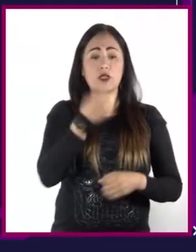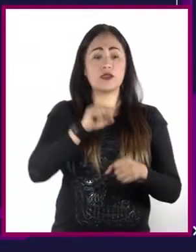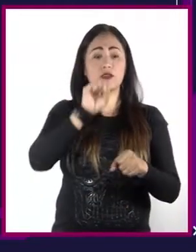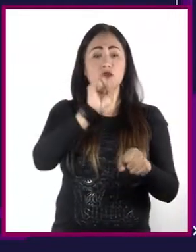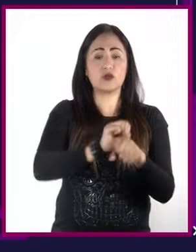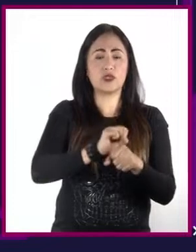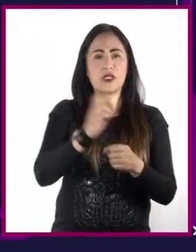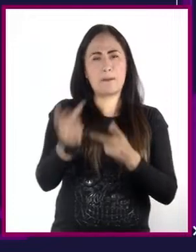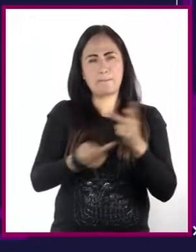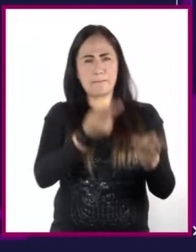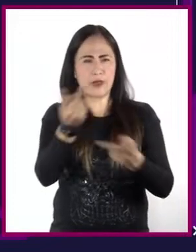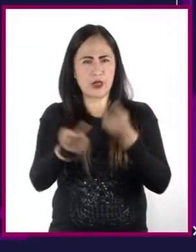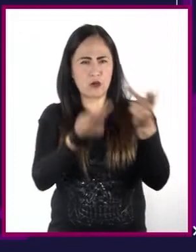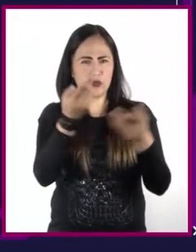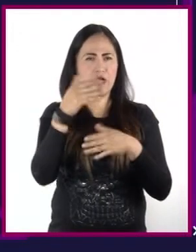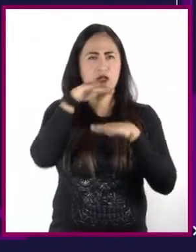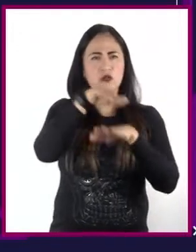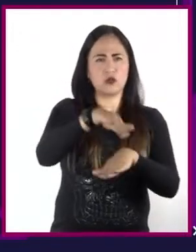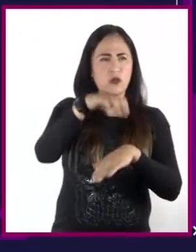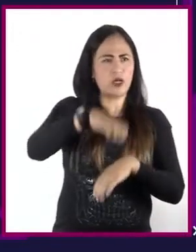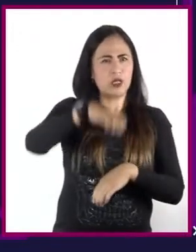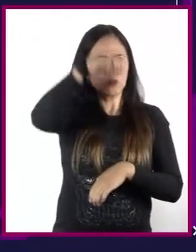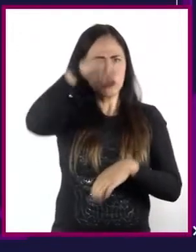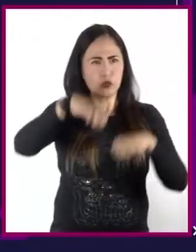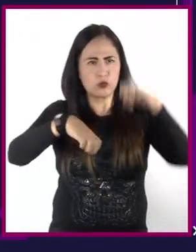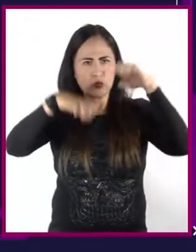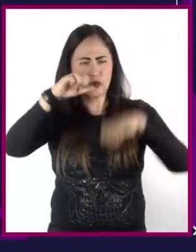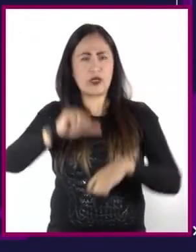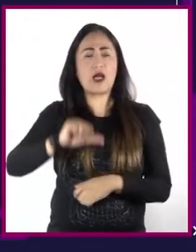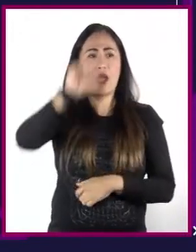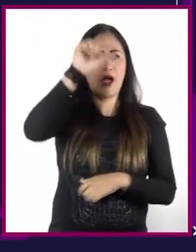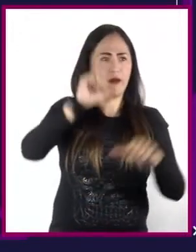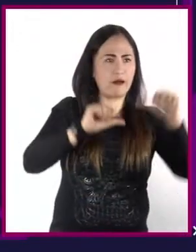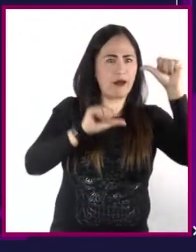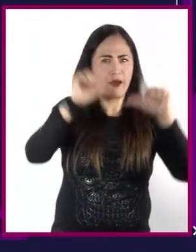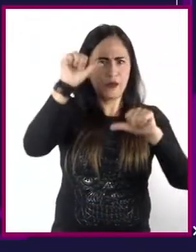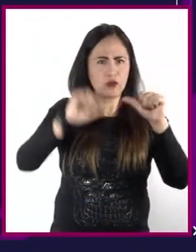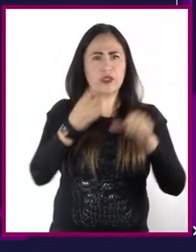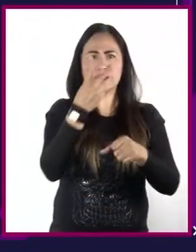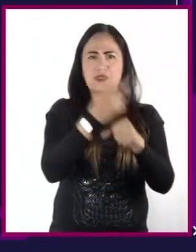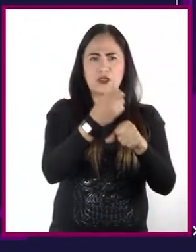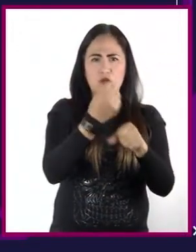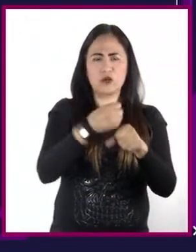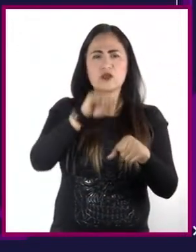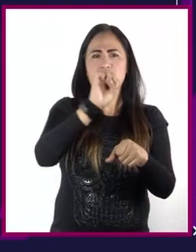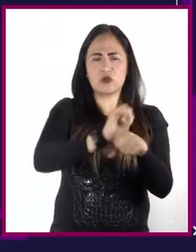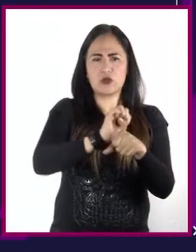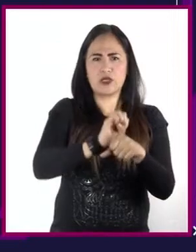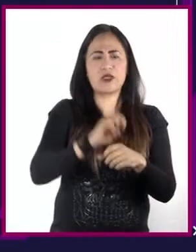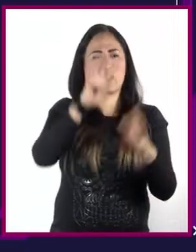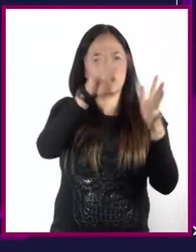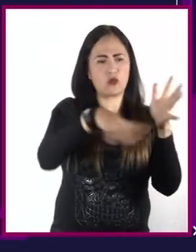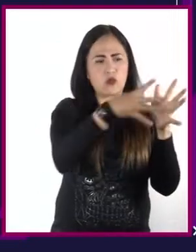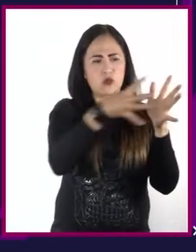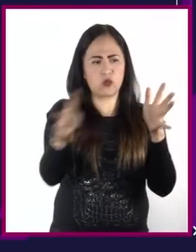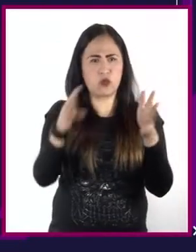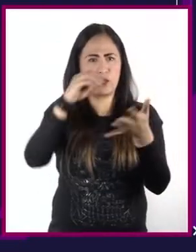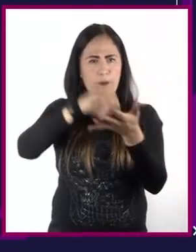una encuesta sobre las estaturas de los alumnos de segundo grado y se registraron en la siguiente